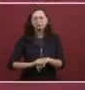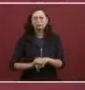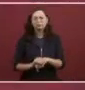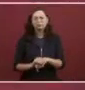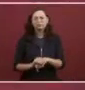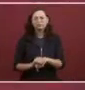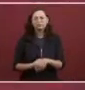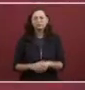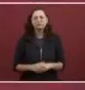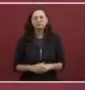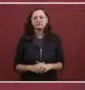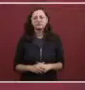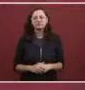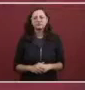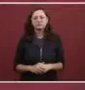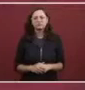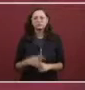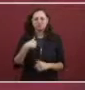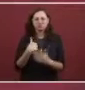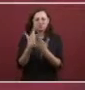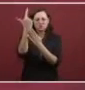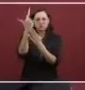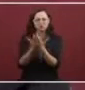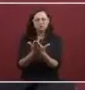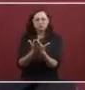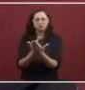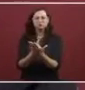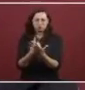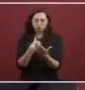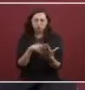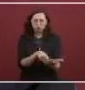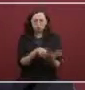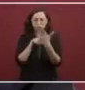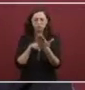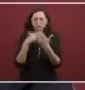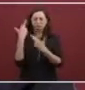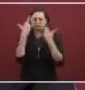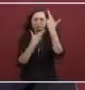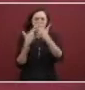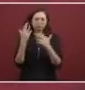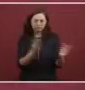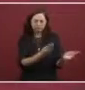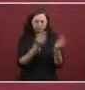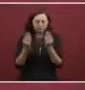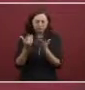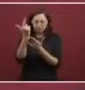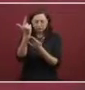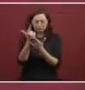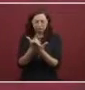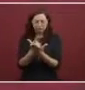Cuando yo vi la lista, porque sí la tuve en mis manos,